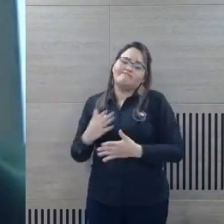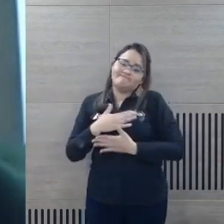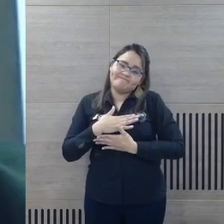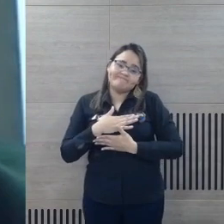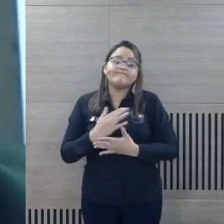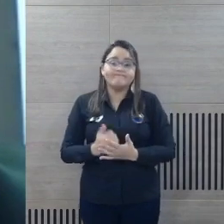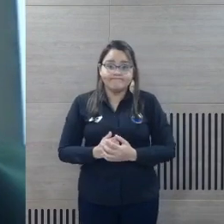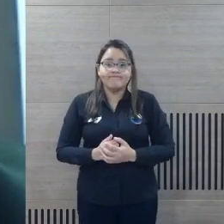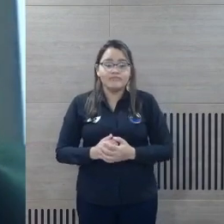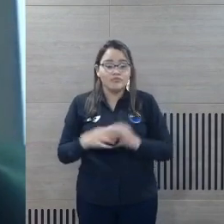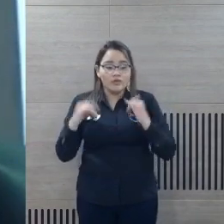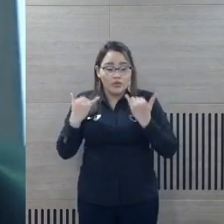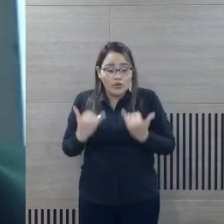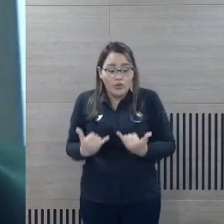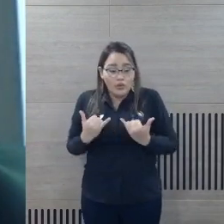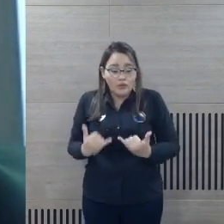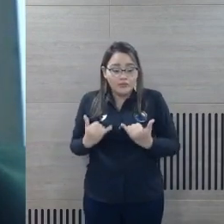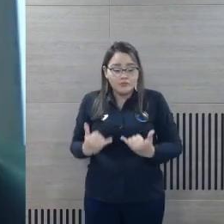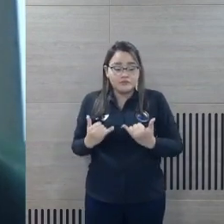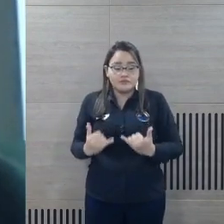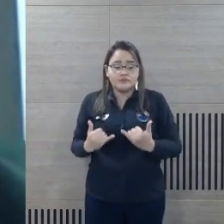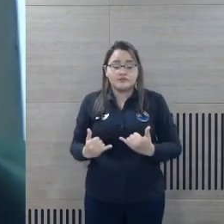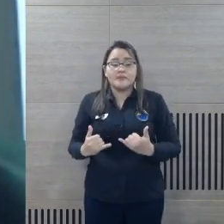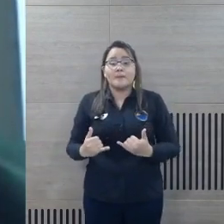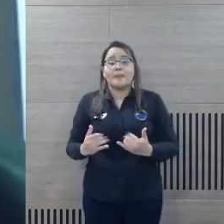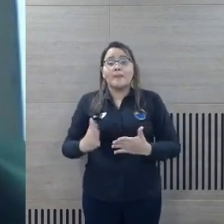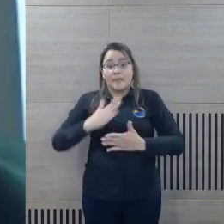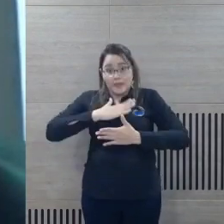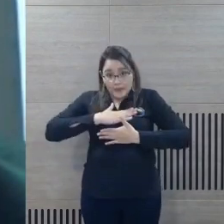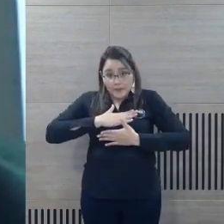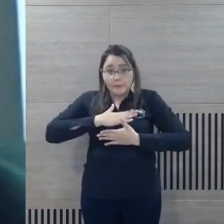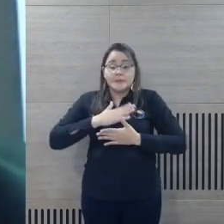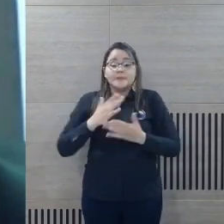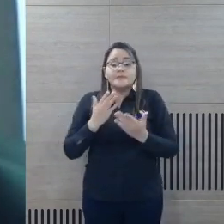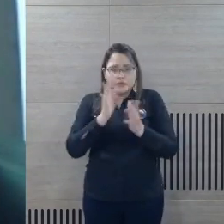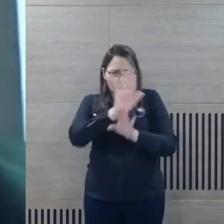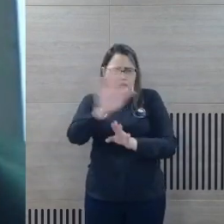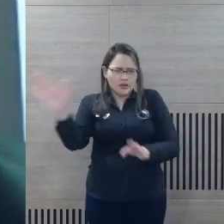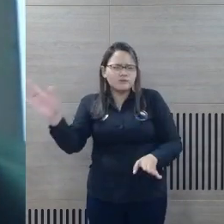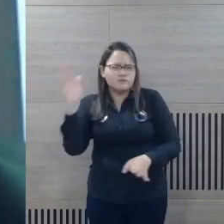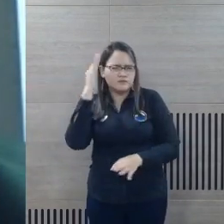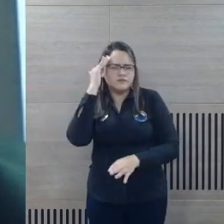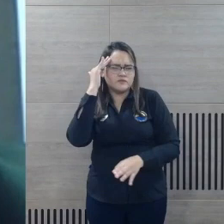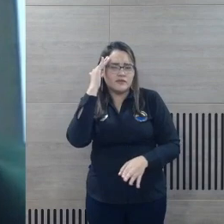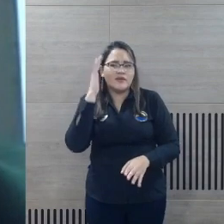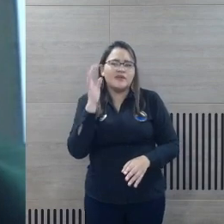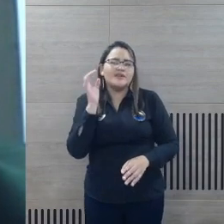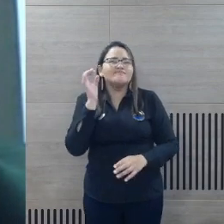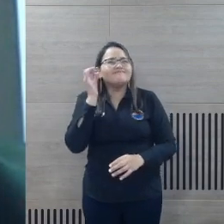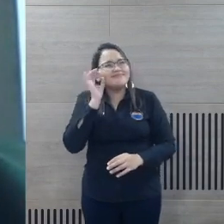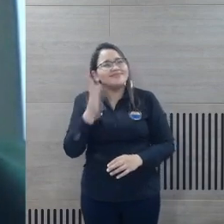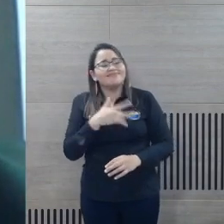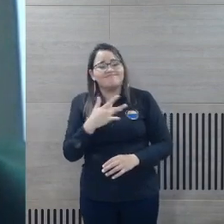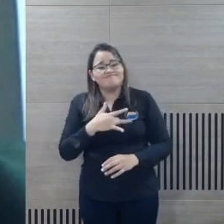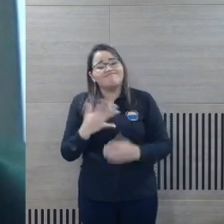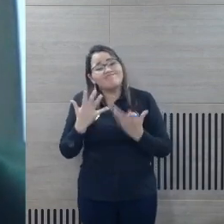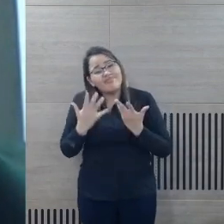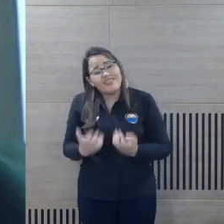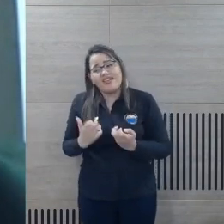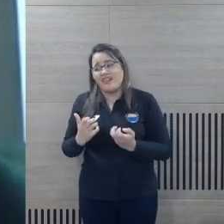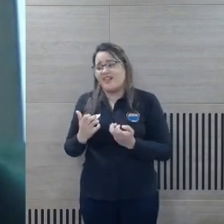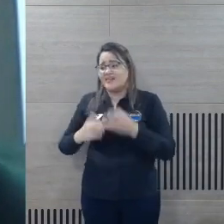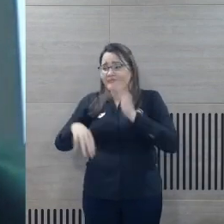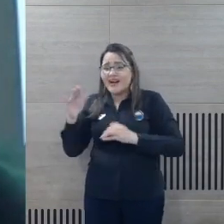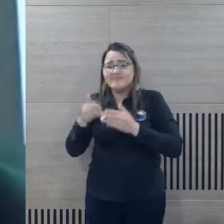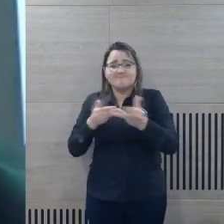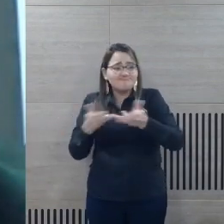quisiéramos haber compartido con seres especiales que se han adelantado y que muchos compungidos elevan hoy